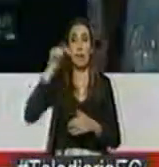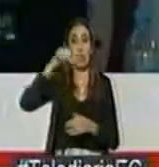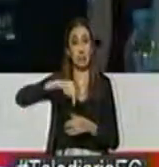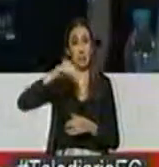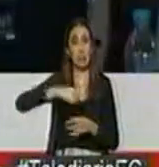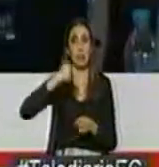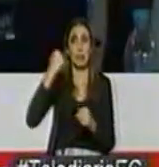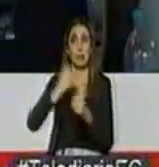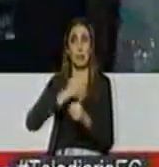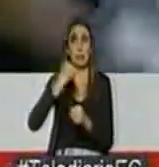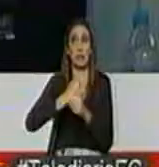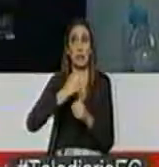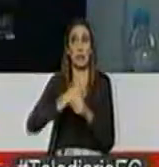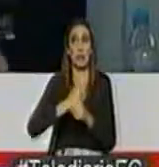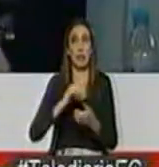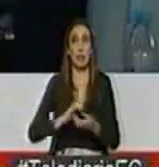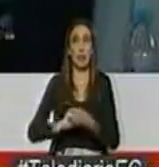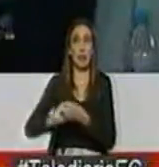tenéis